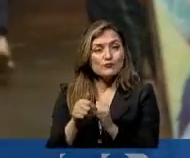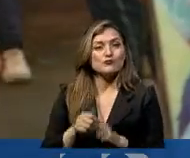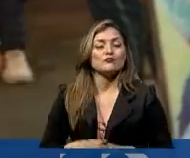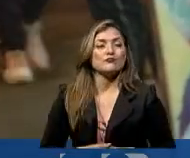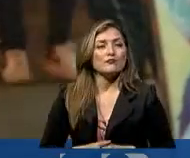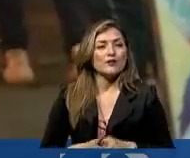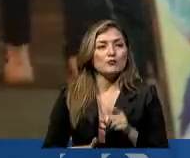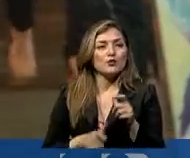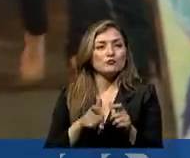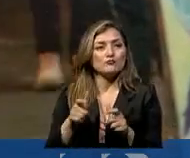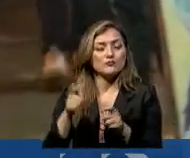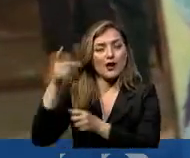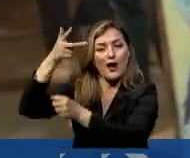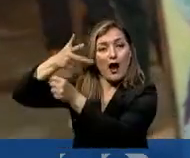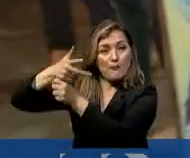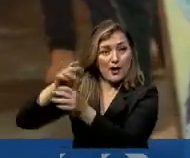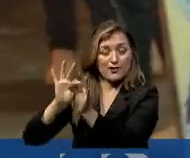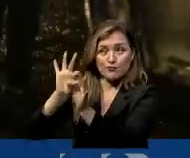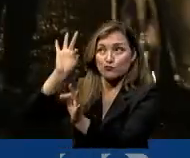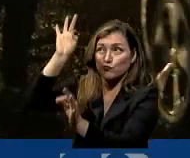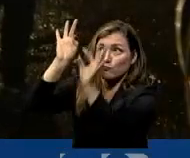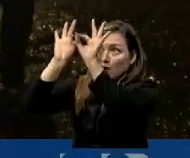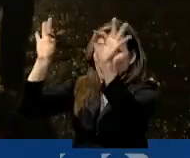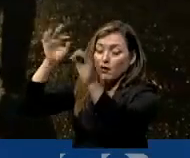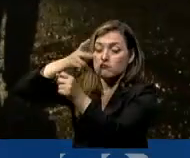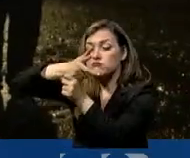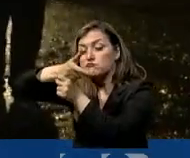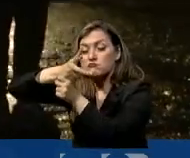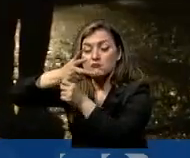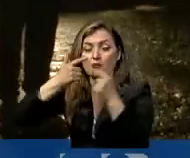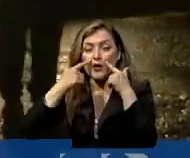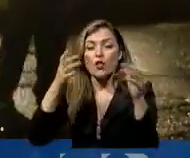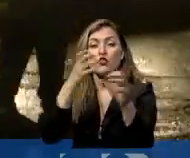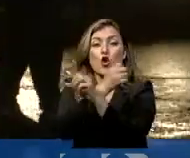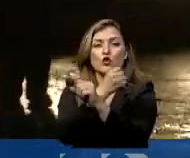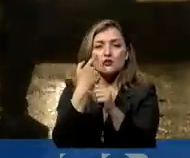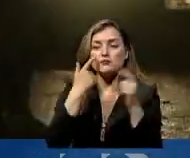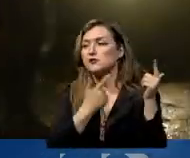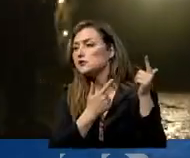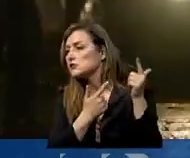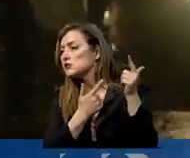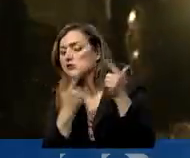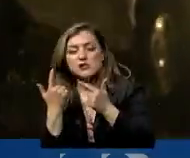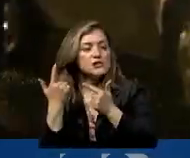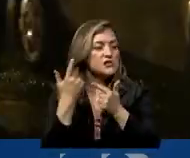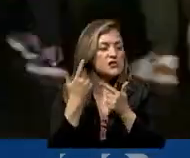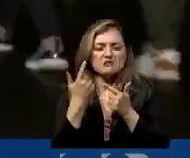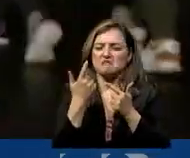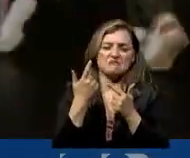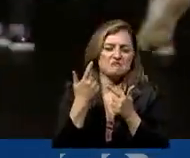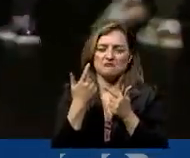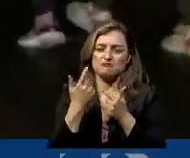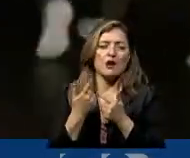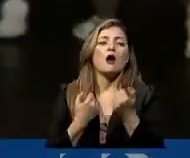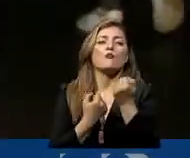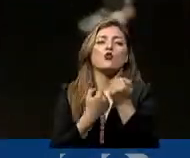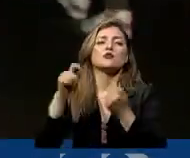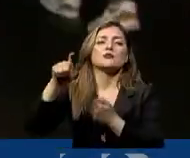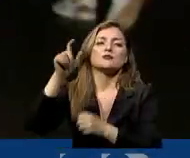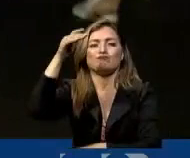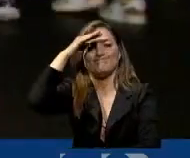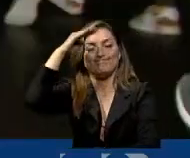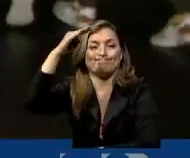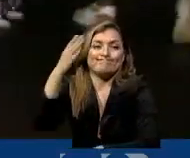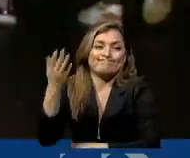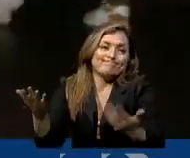vecinos colocaron cámaras de seguridad e inclusive realizan rondas nocturnas por el sector. Sin embargo, señalan que esas medidas adoptadas por